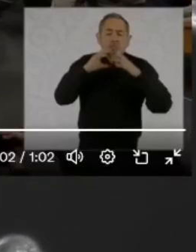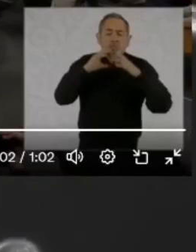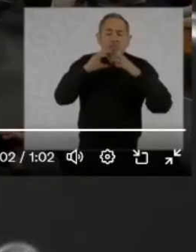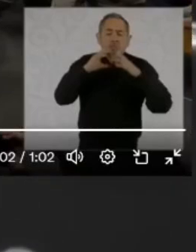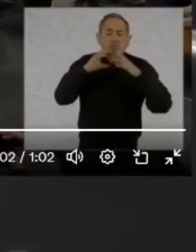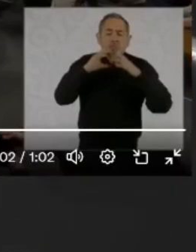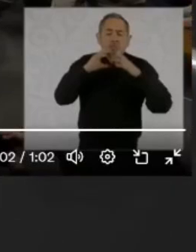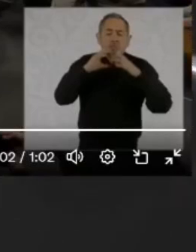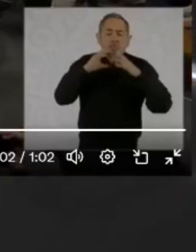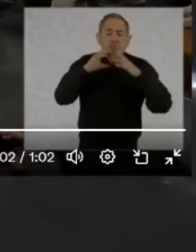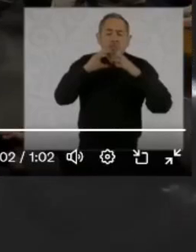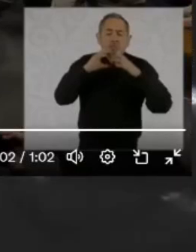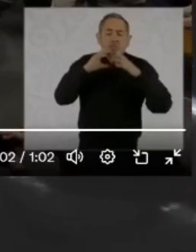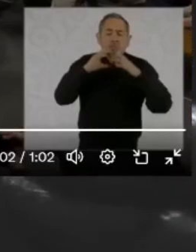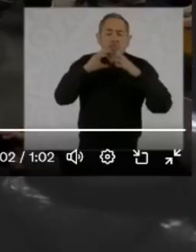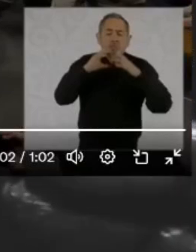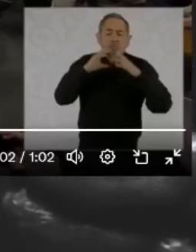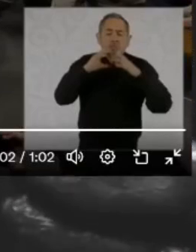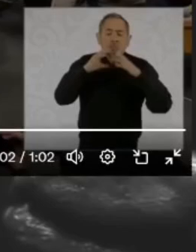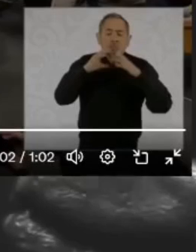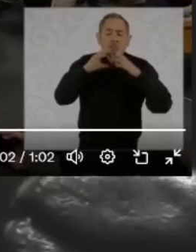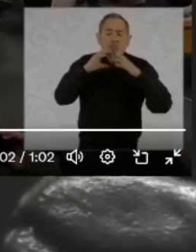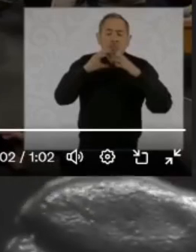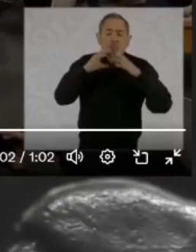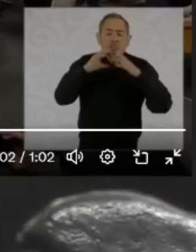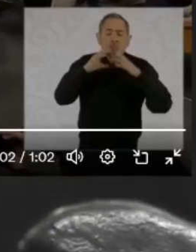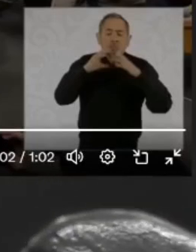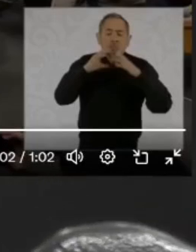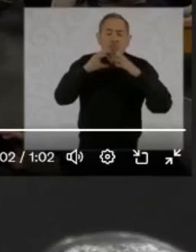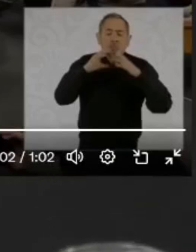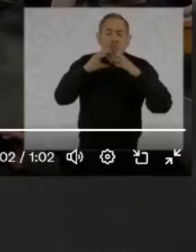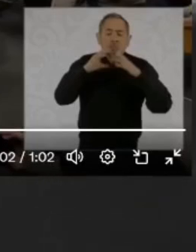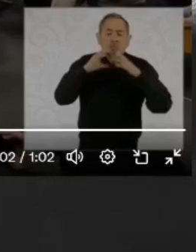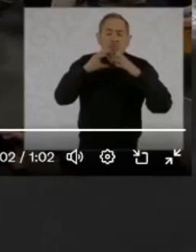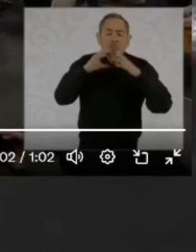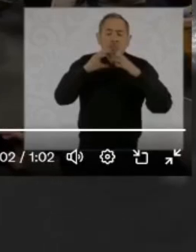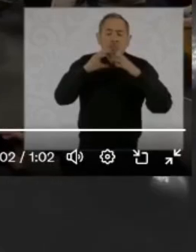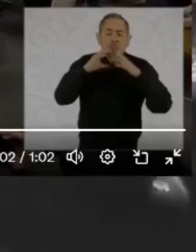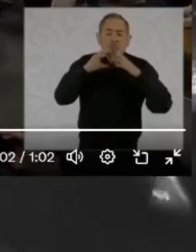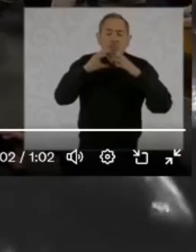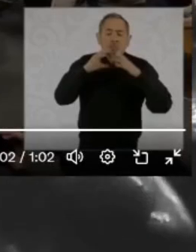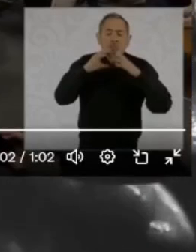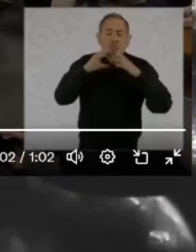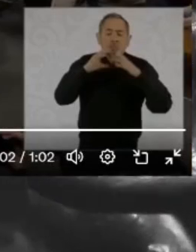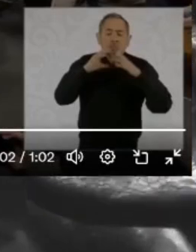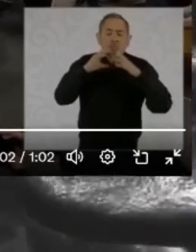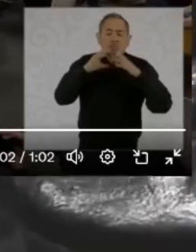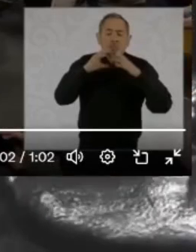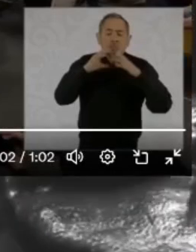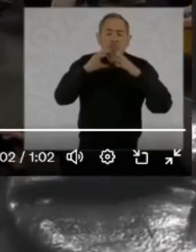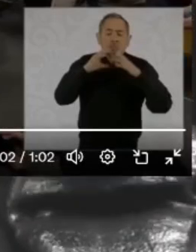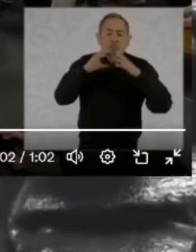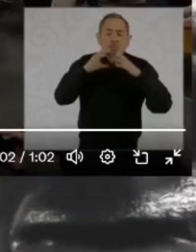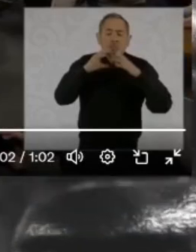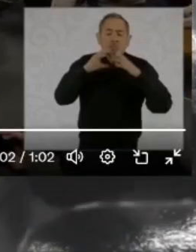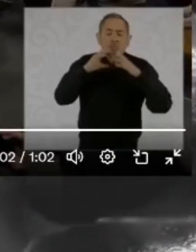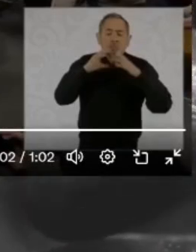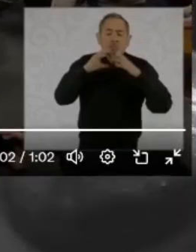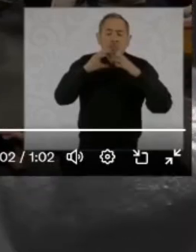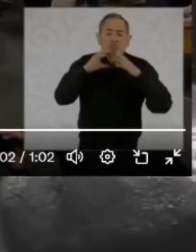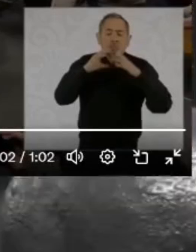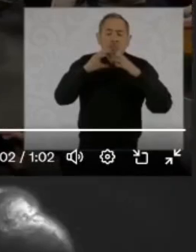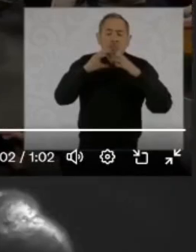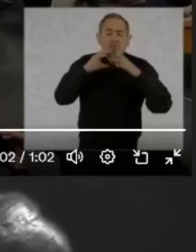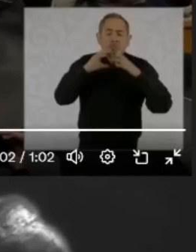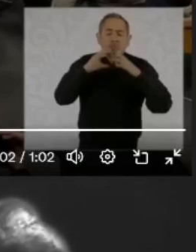particular, y eso no les quitó tener esta idea. Entonces, no defiendo a Pedro Aces, reitero, sino que no